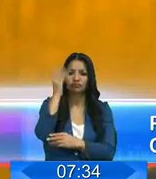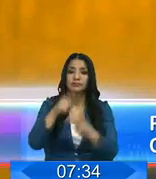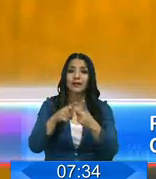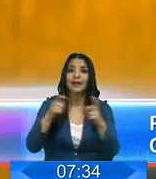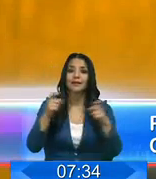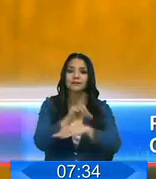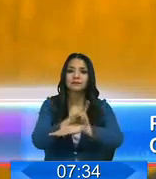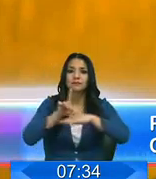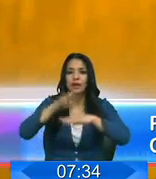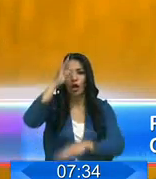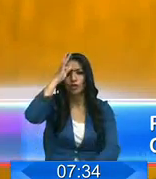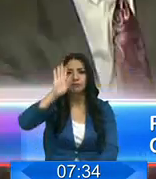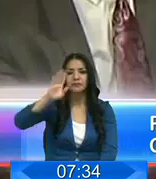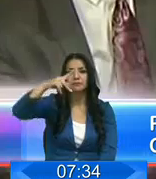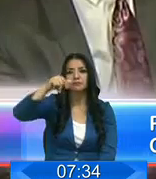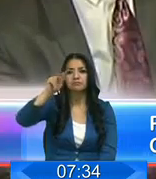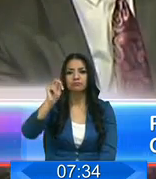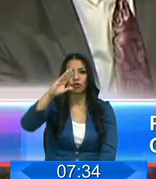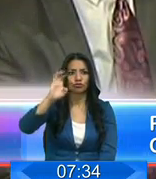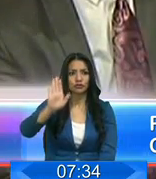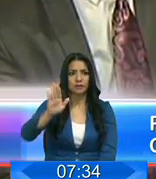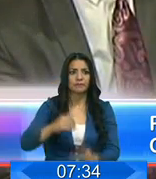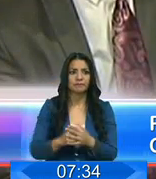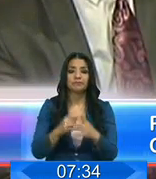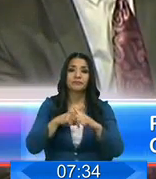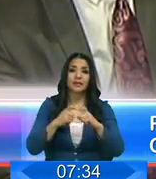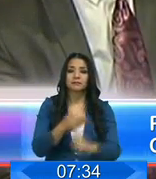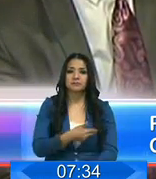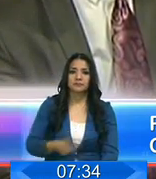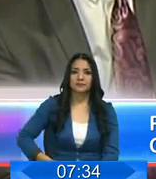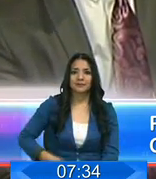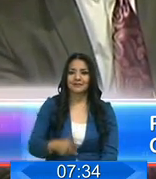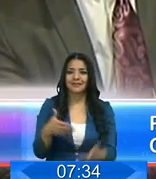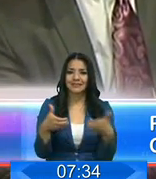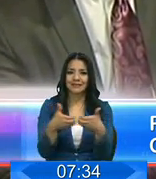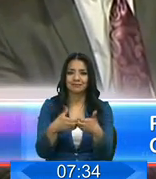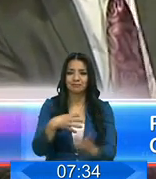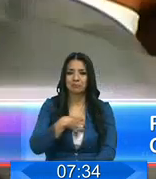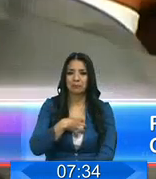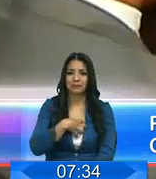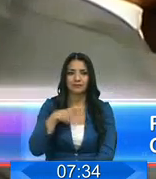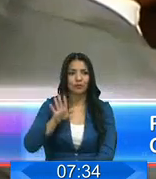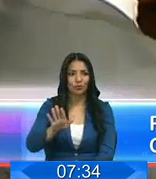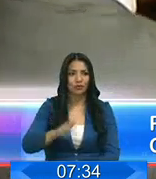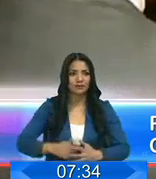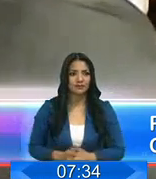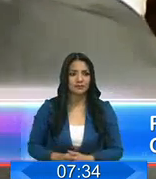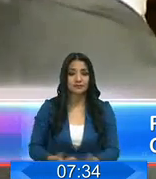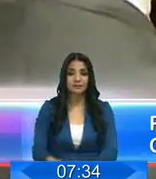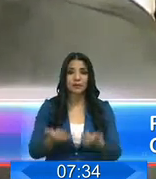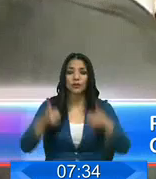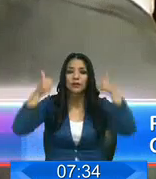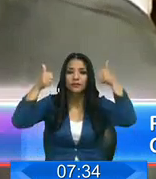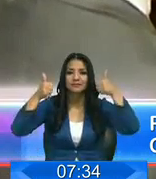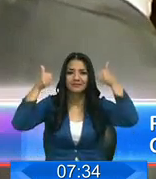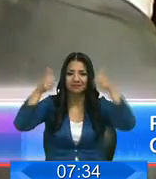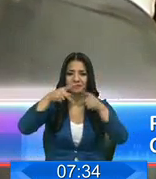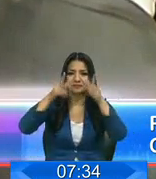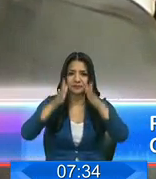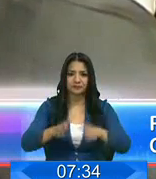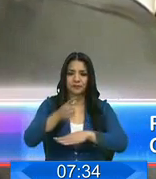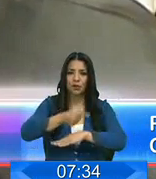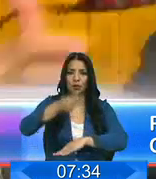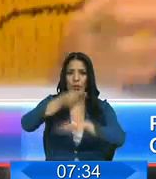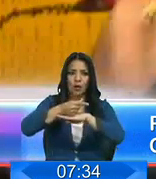del Hospital Lorenzo Ponce y expresidente de Barcelona Sporting Club, es candidato a la prefectura de Guayas